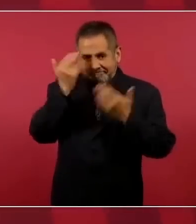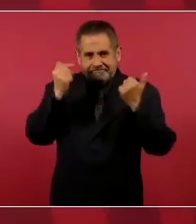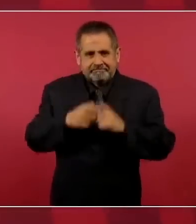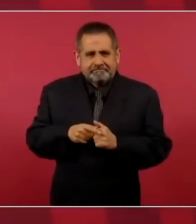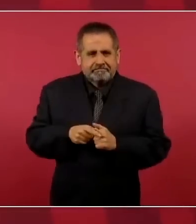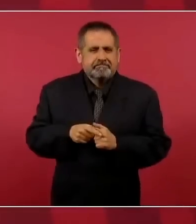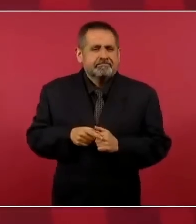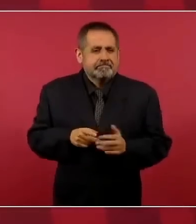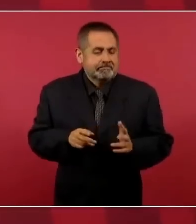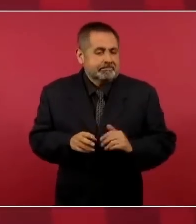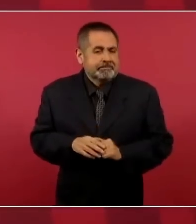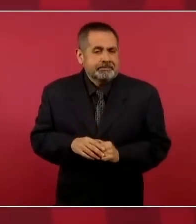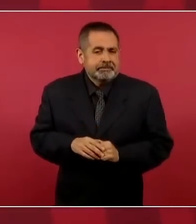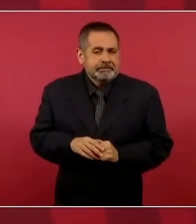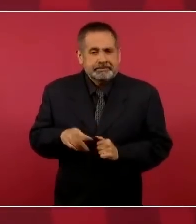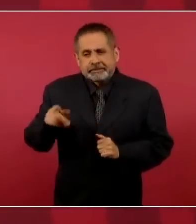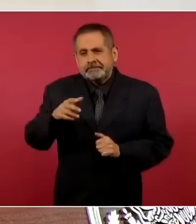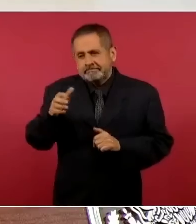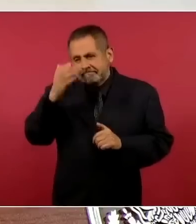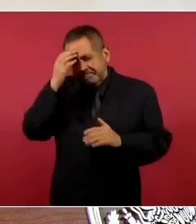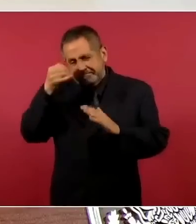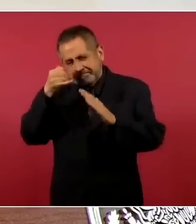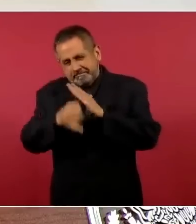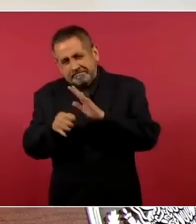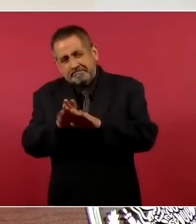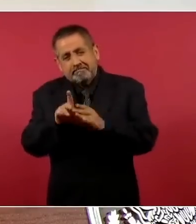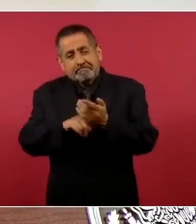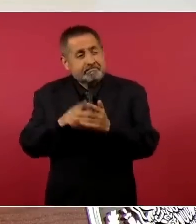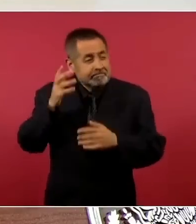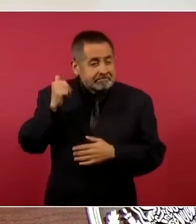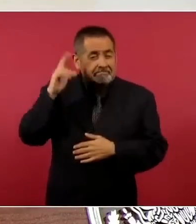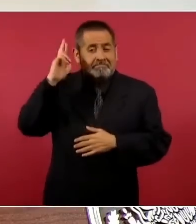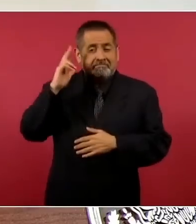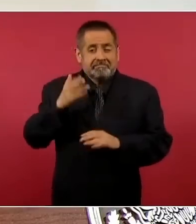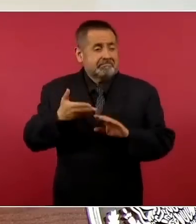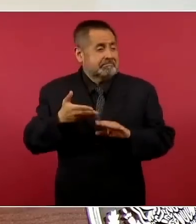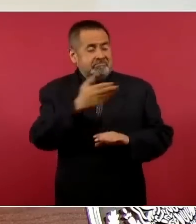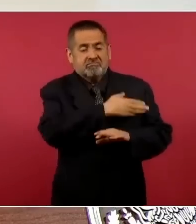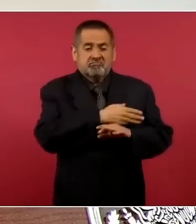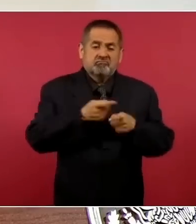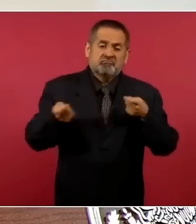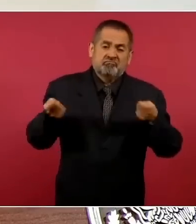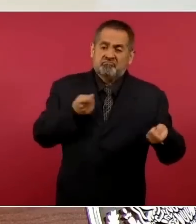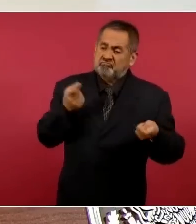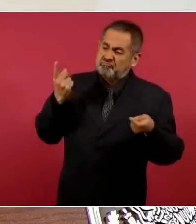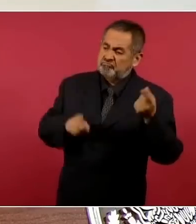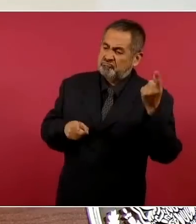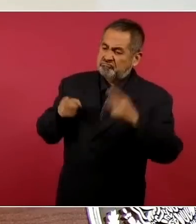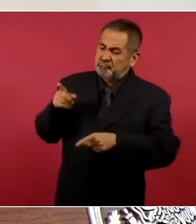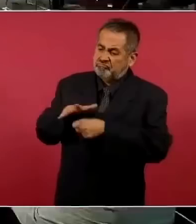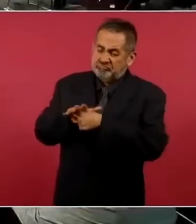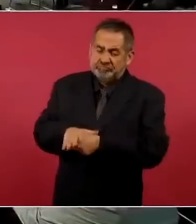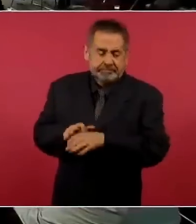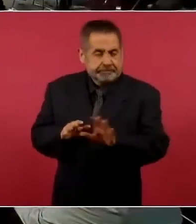van a poder conocer muchas cosas de cómo era el régimen tan autoritario. Bueno,